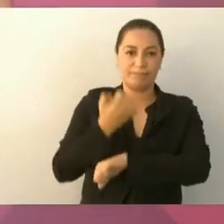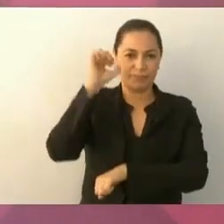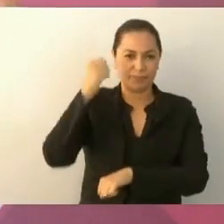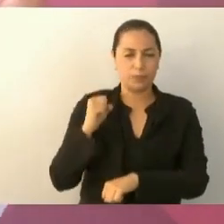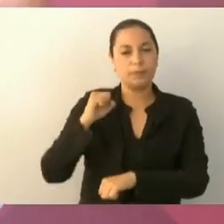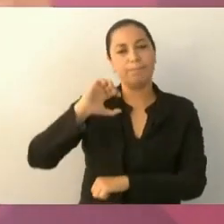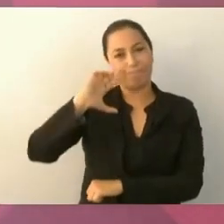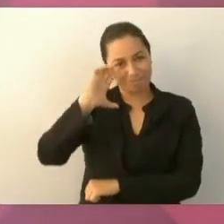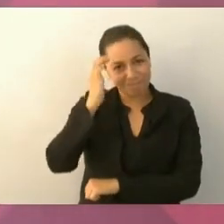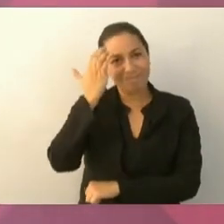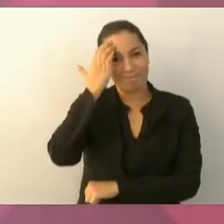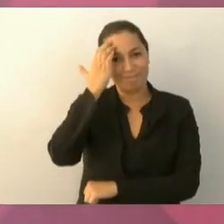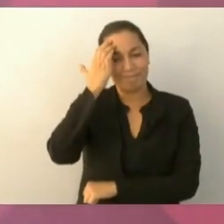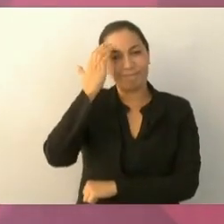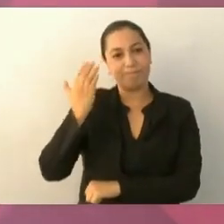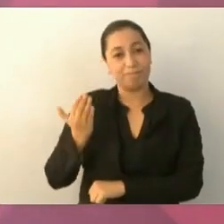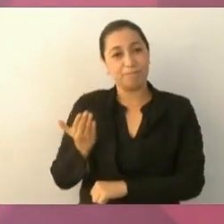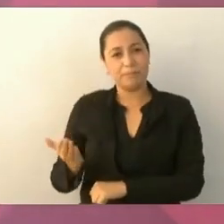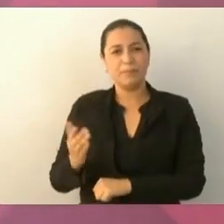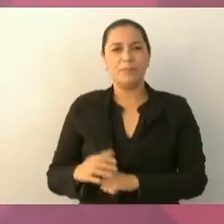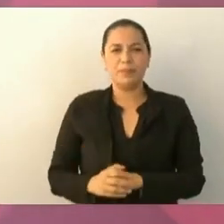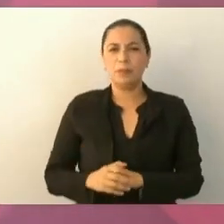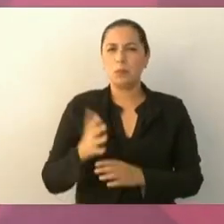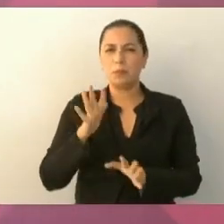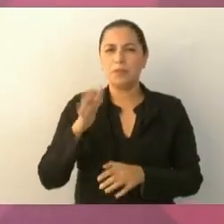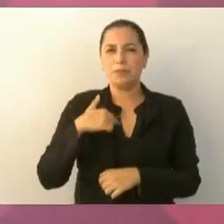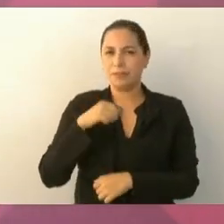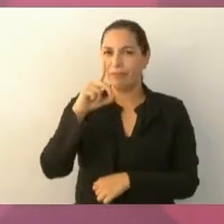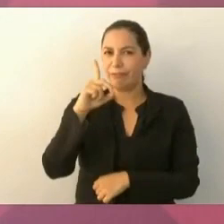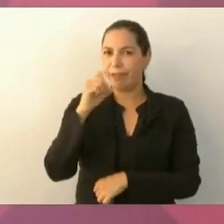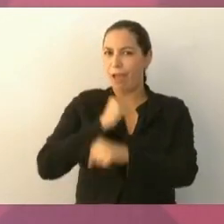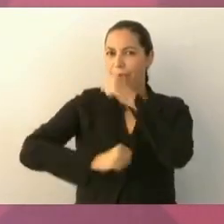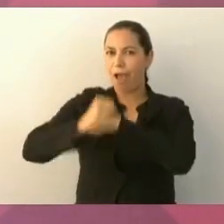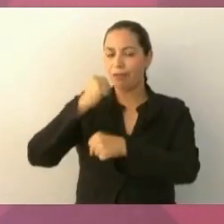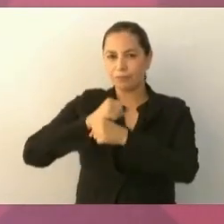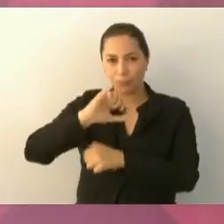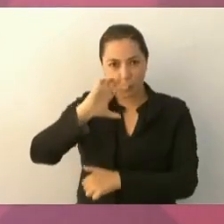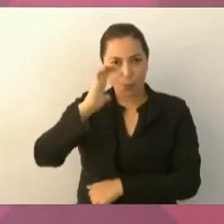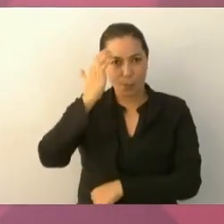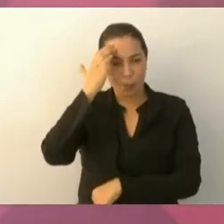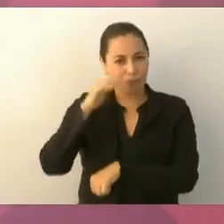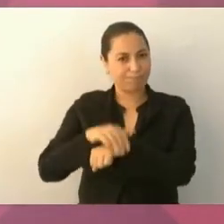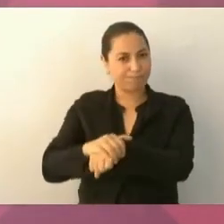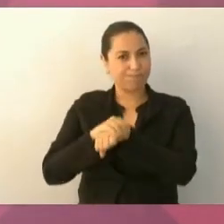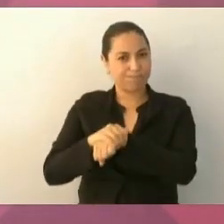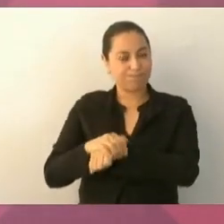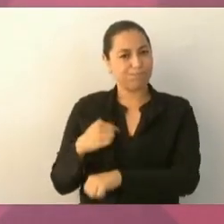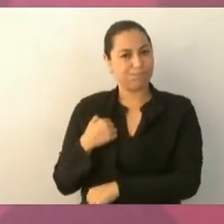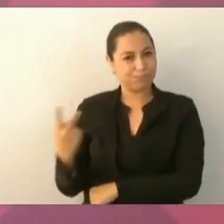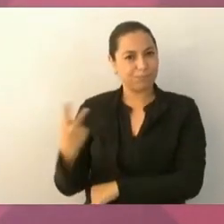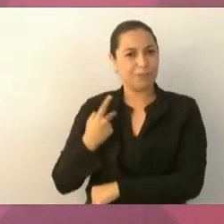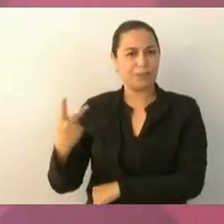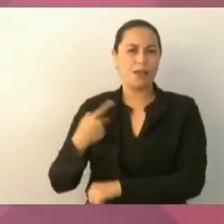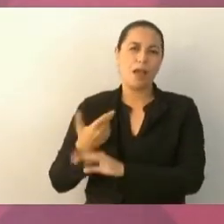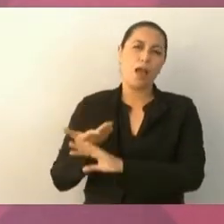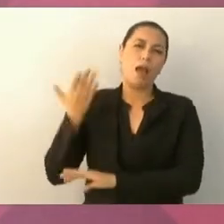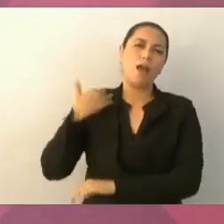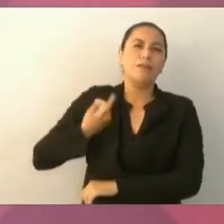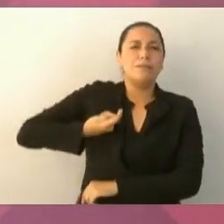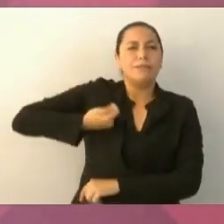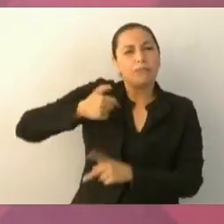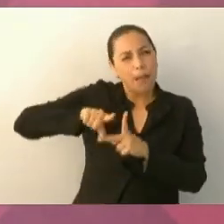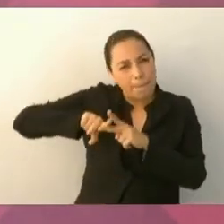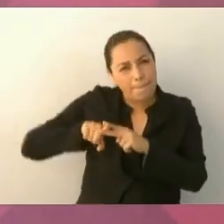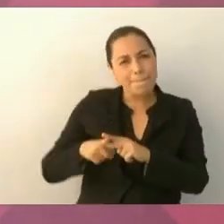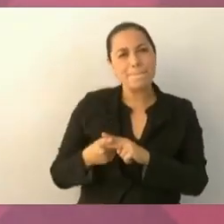conocimos hace como 30 años, cuando estábamos iniciando